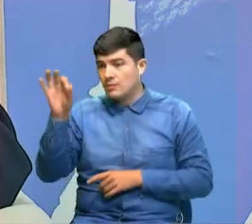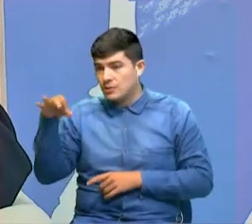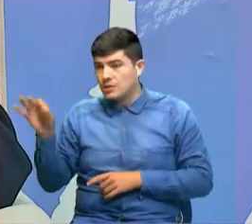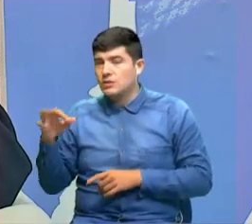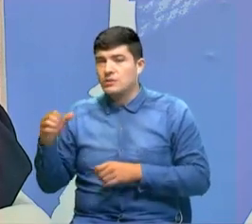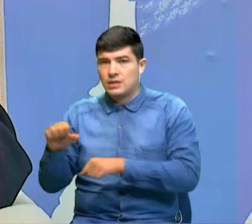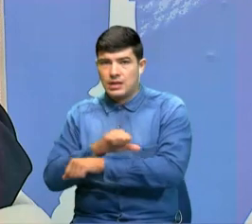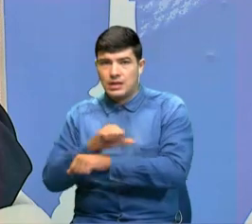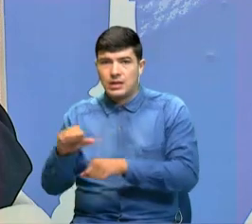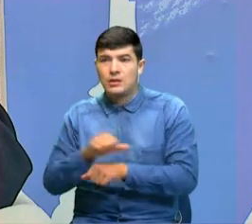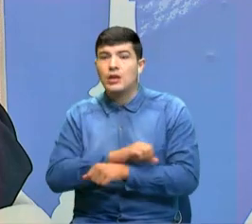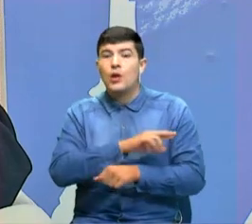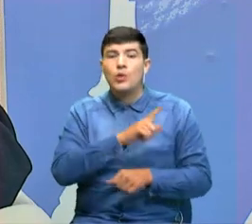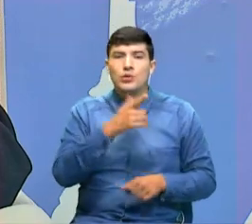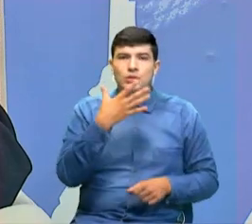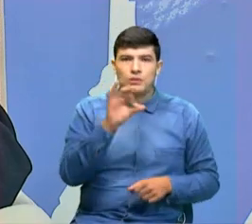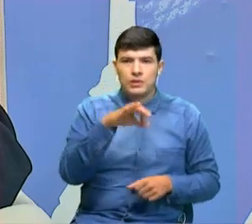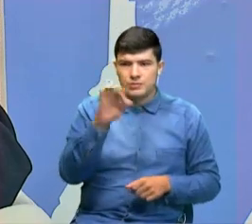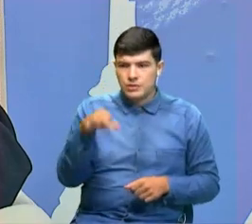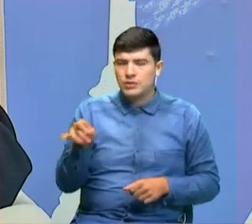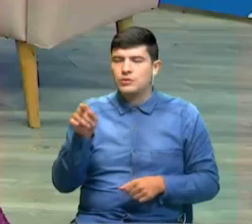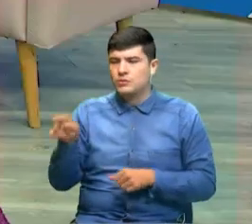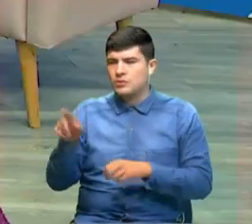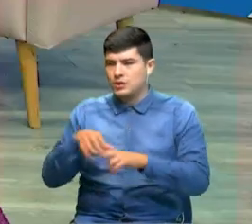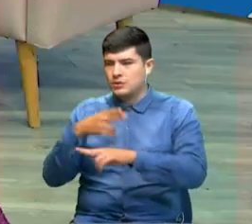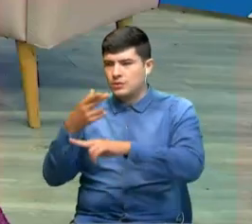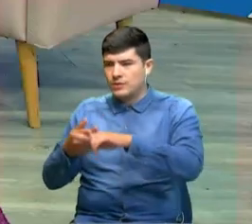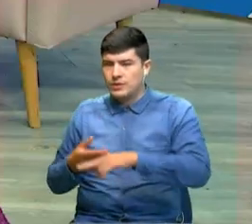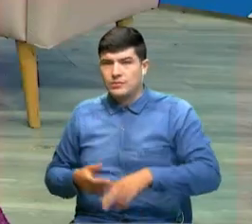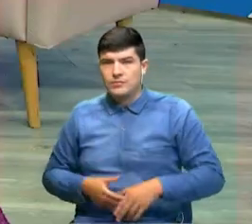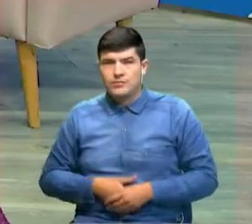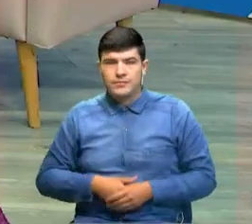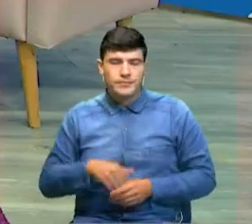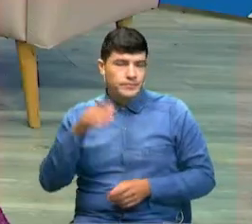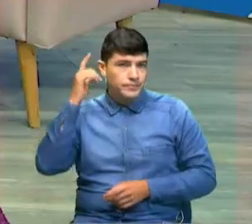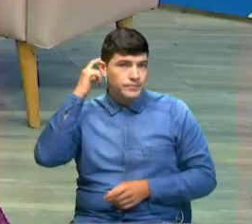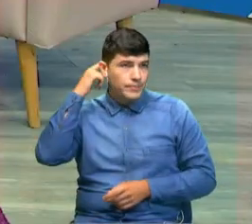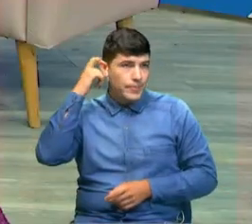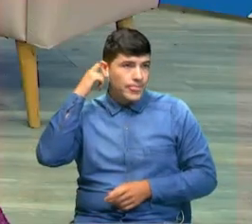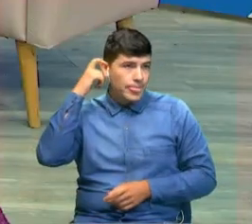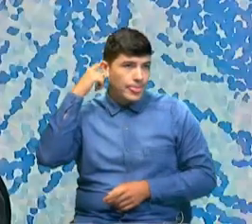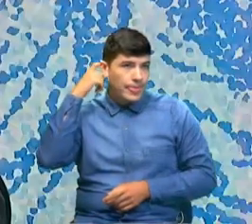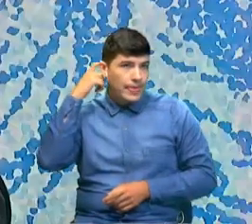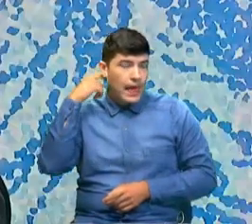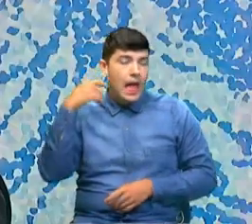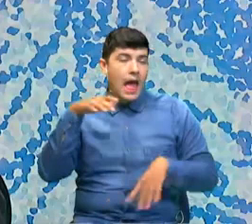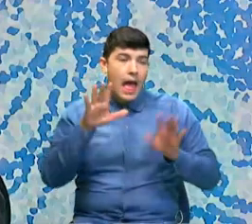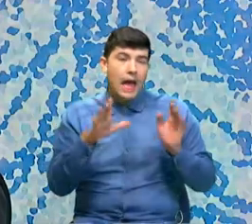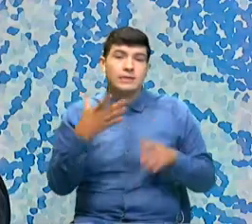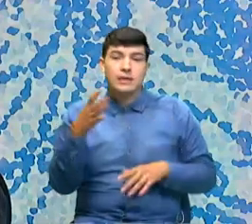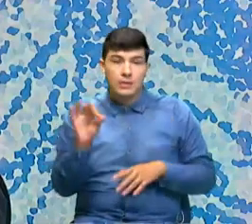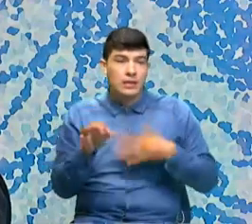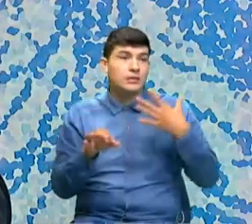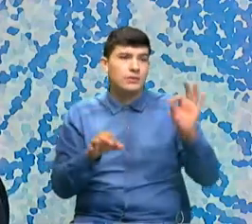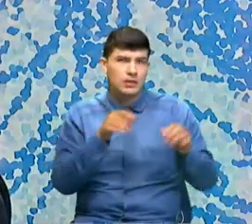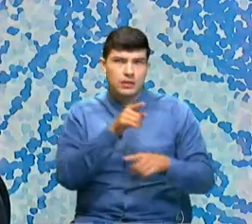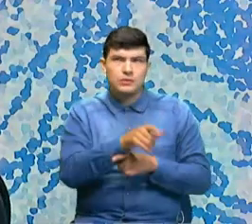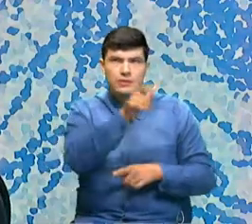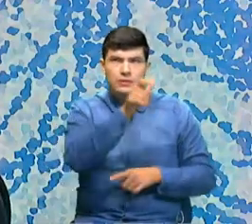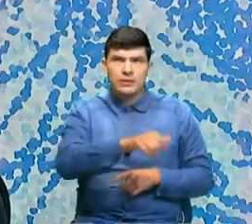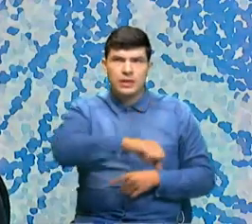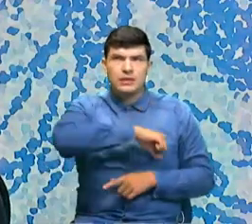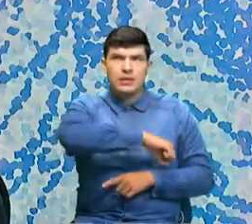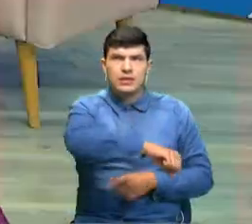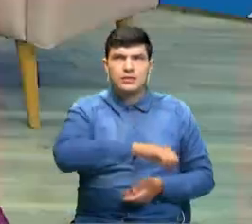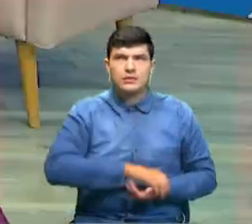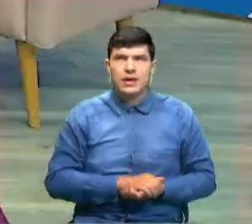del vehículo y el otro 50% es del sobrino. Bueno, si es del 50 y sí. 50, sí tiene derecho.